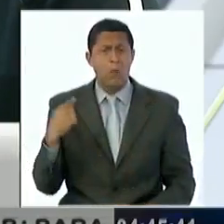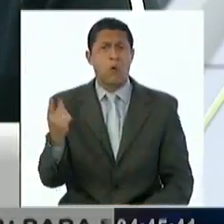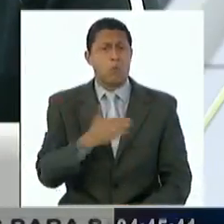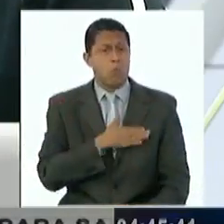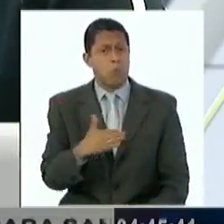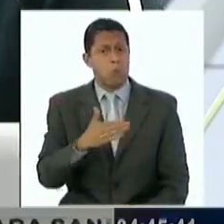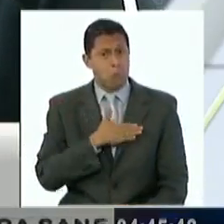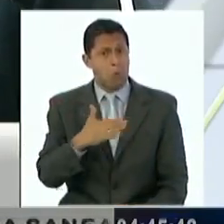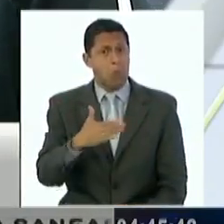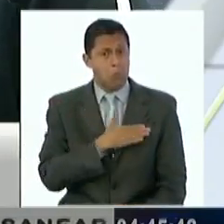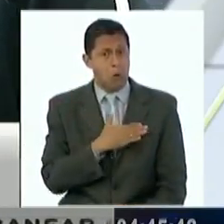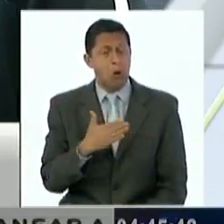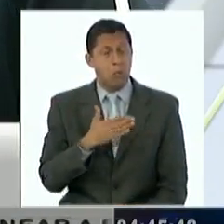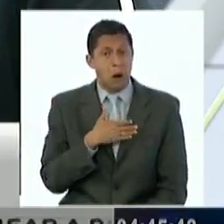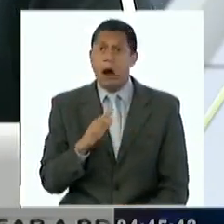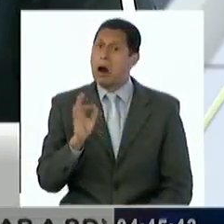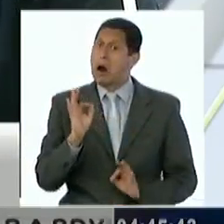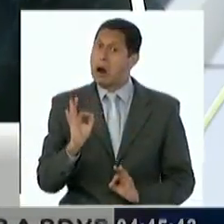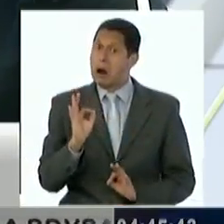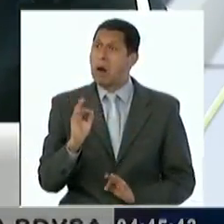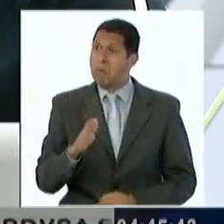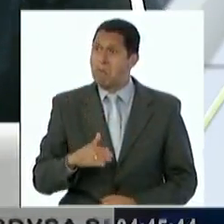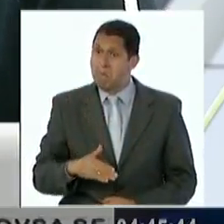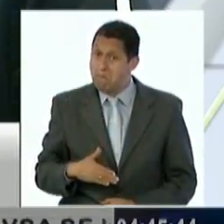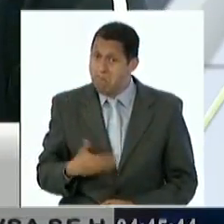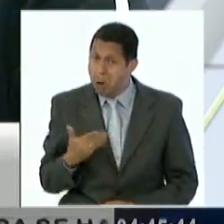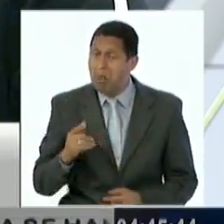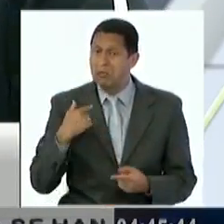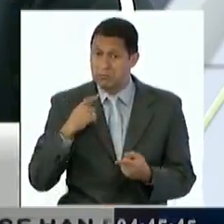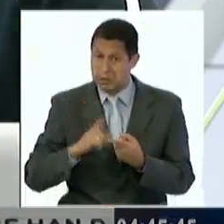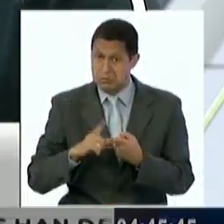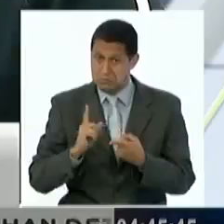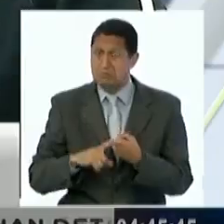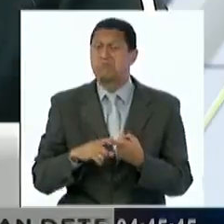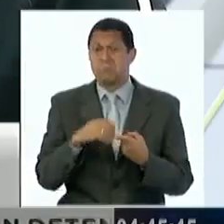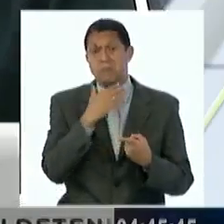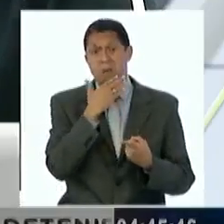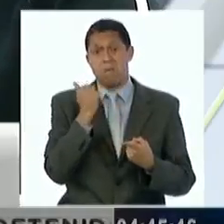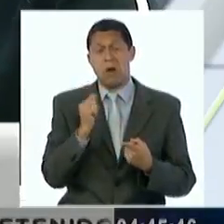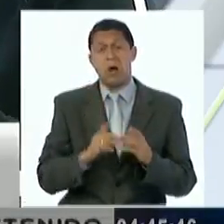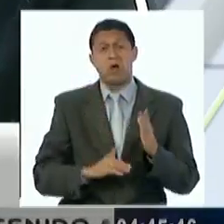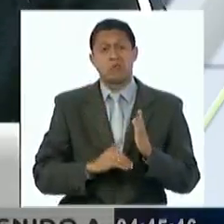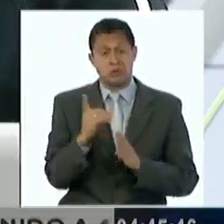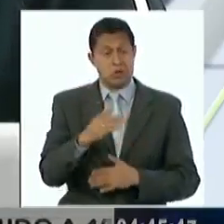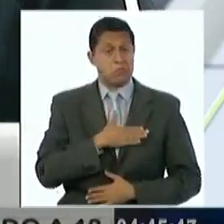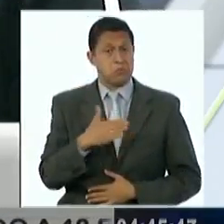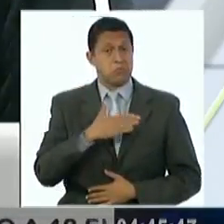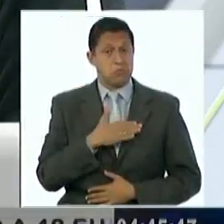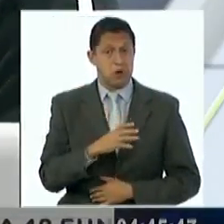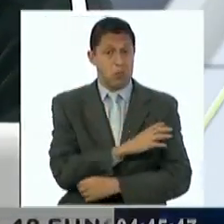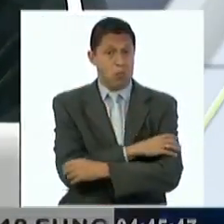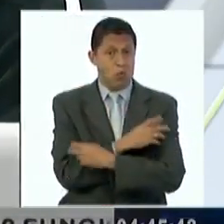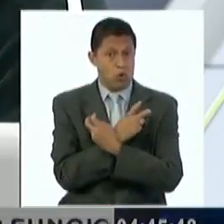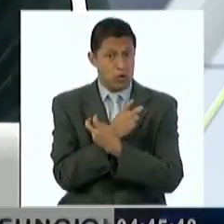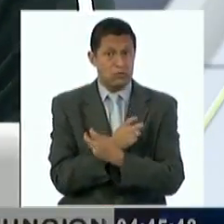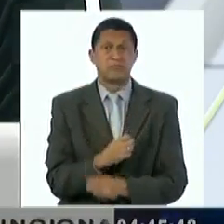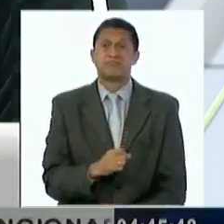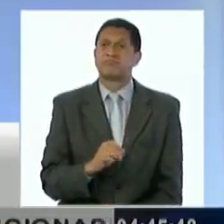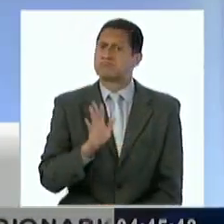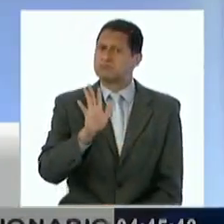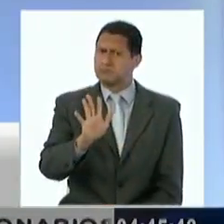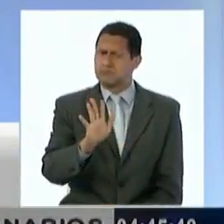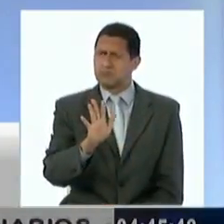cardíaca llega a niveles de entrenamiento que te permitan tener entonces mayor desarrollo cardiovascular y músculos ahora